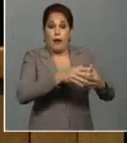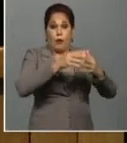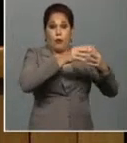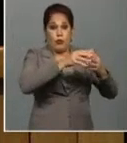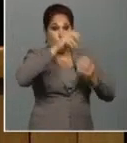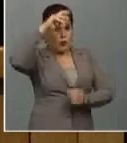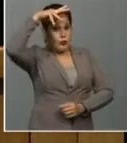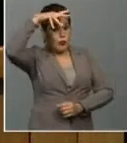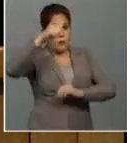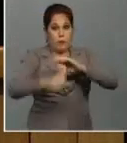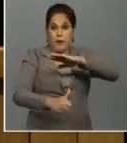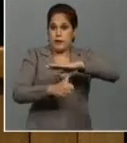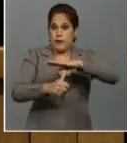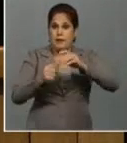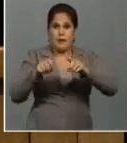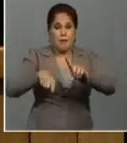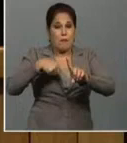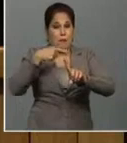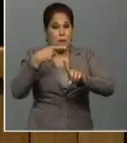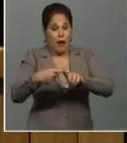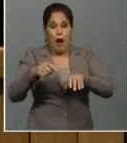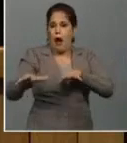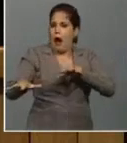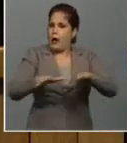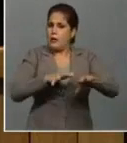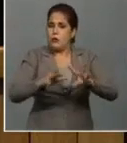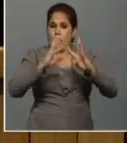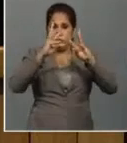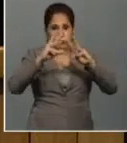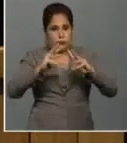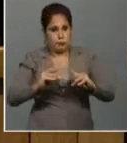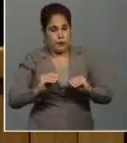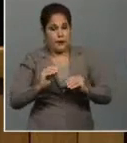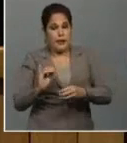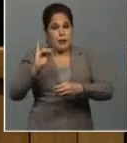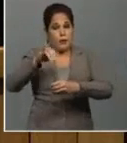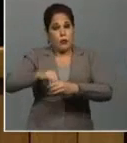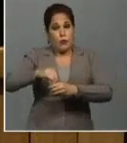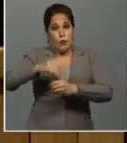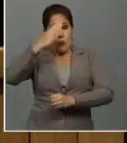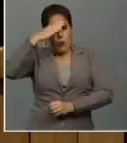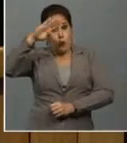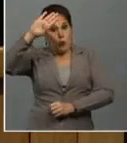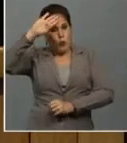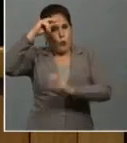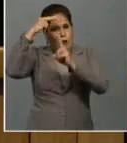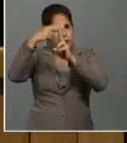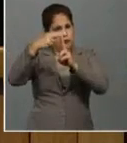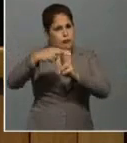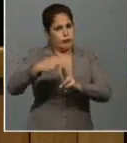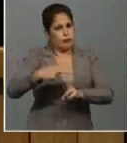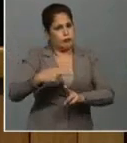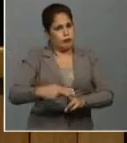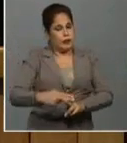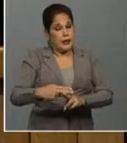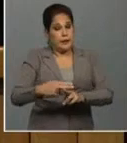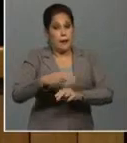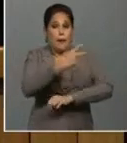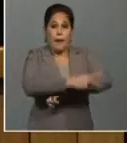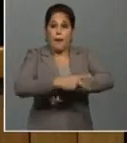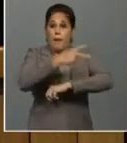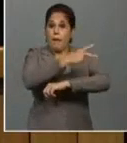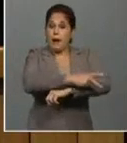a las que se suman las acciones resultantes de la reinclusión de cuba en la espuria y arbitraria lista del departamento